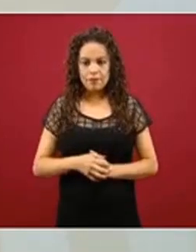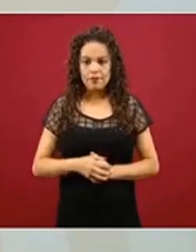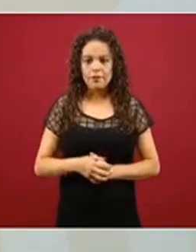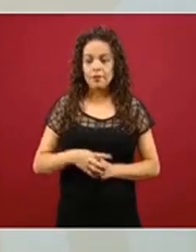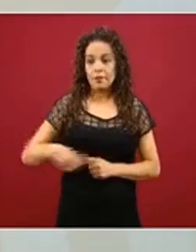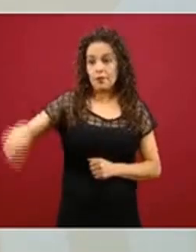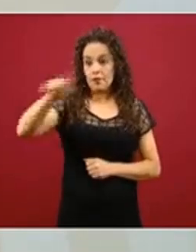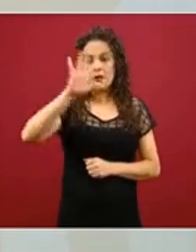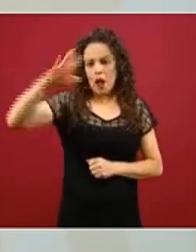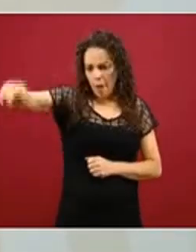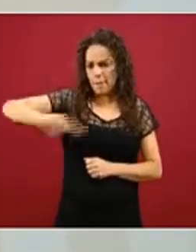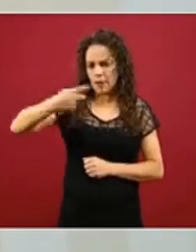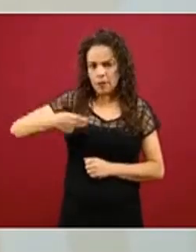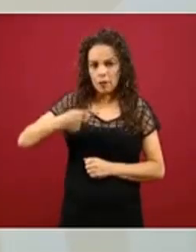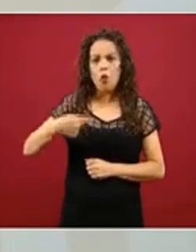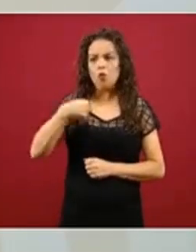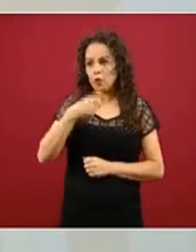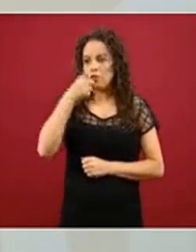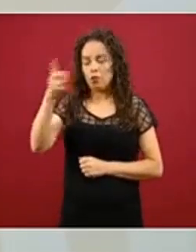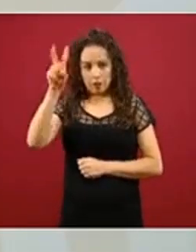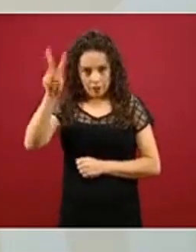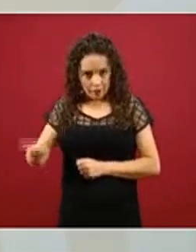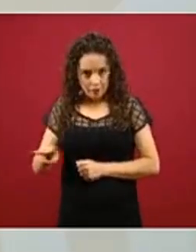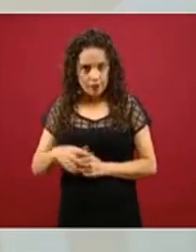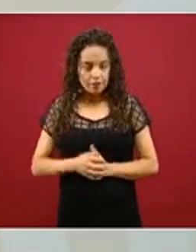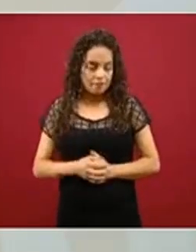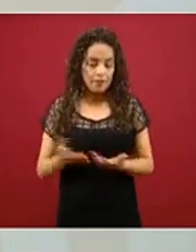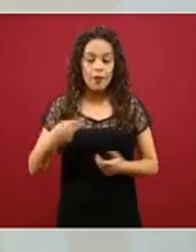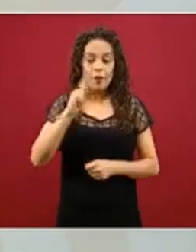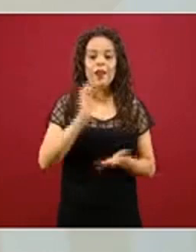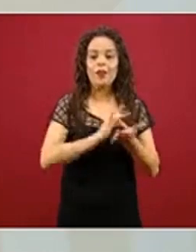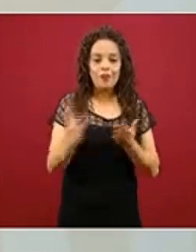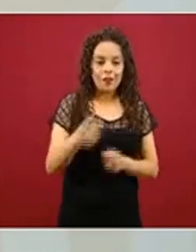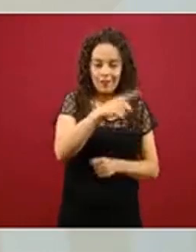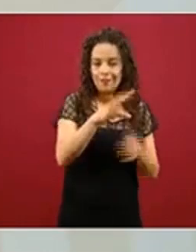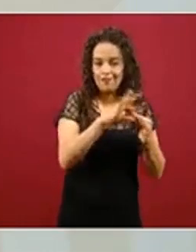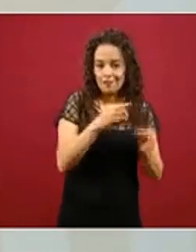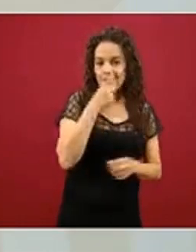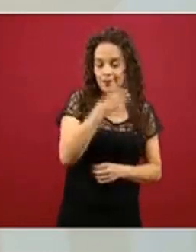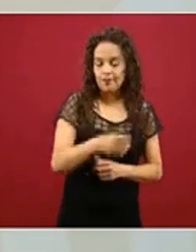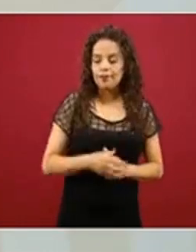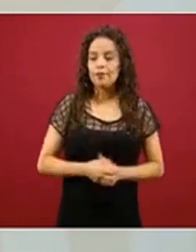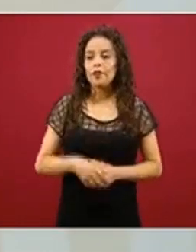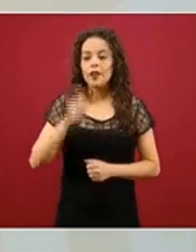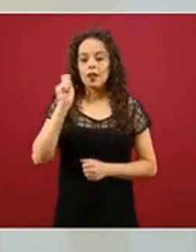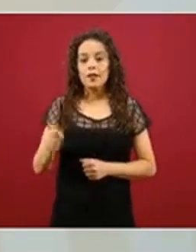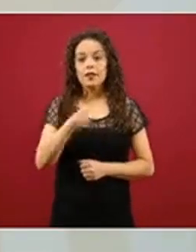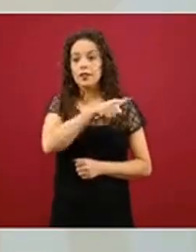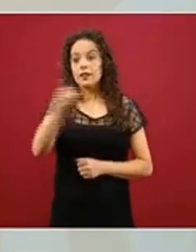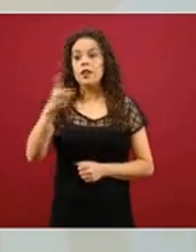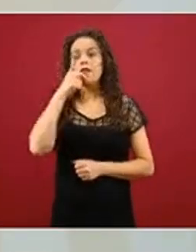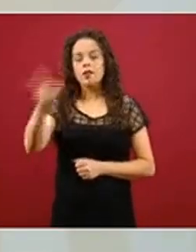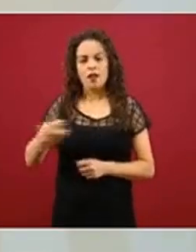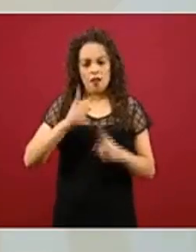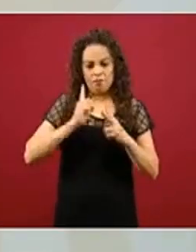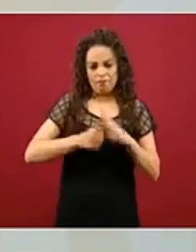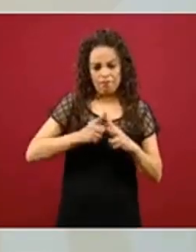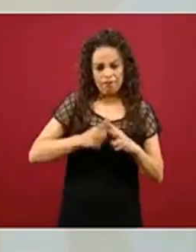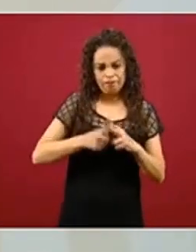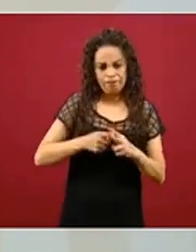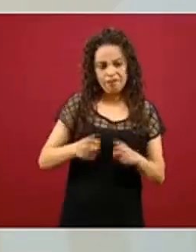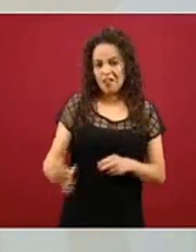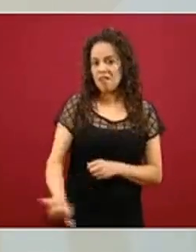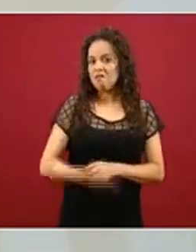confusión. Entonces, gracias por mencionarlo. Se permea esta idea. Les fallaron los cálculos, les fallaron